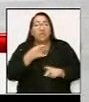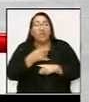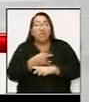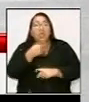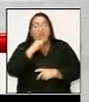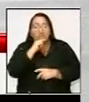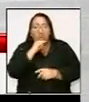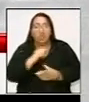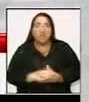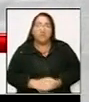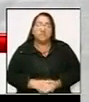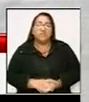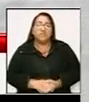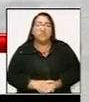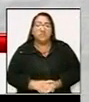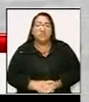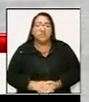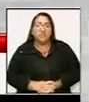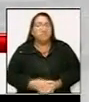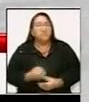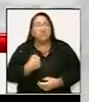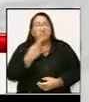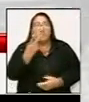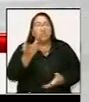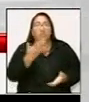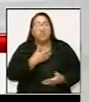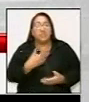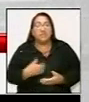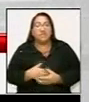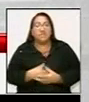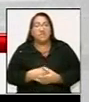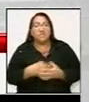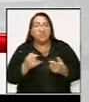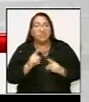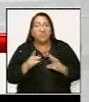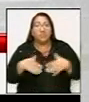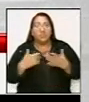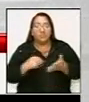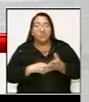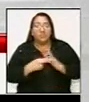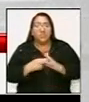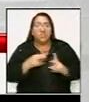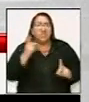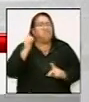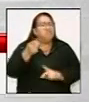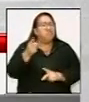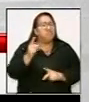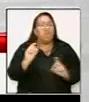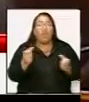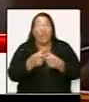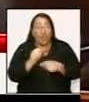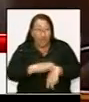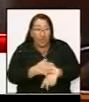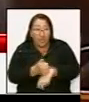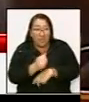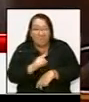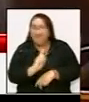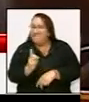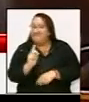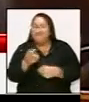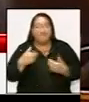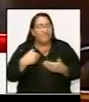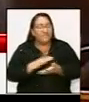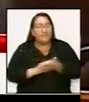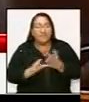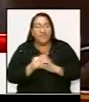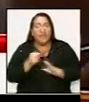las mujeres. No vemos, presidente, ahora ya no pueden acusarle al Congreso de